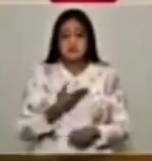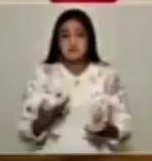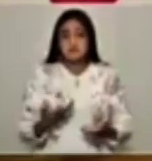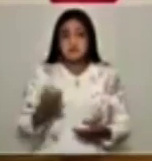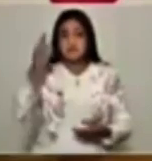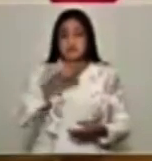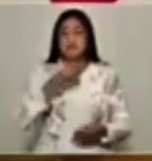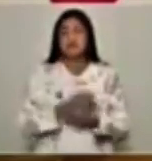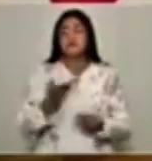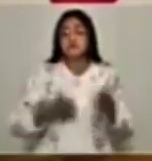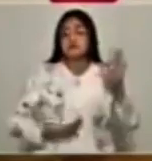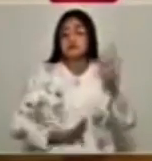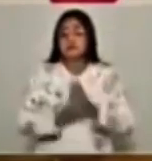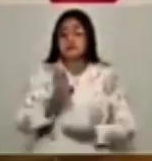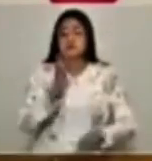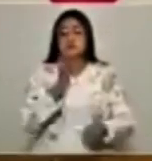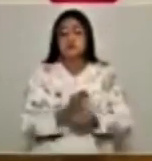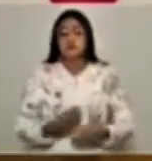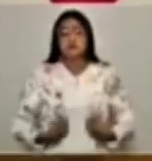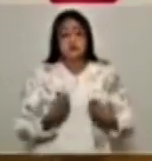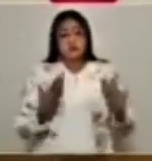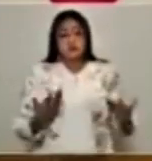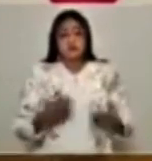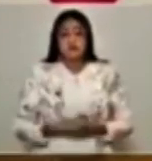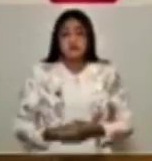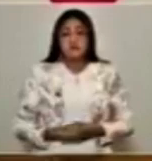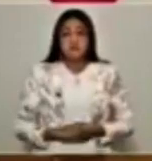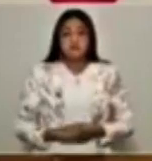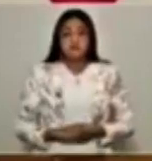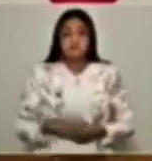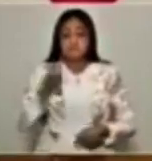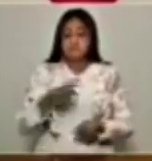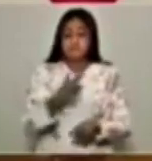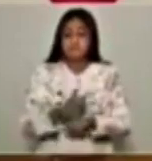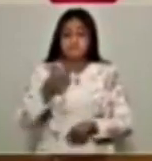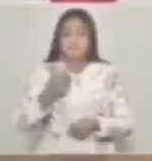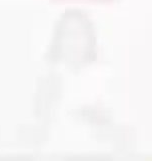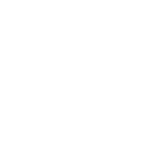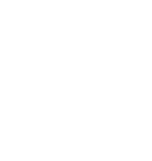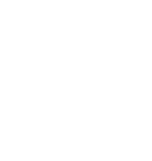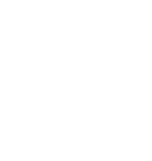en la cresta y estamos viviendo la gravedad